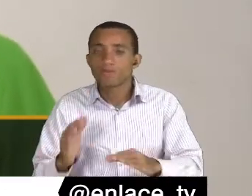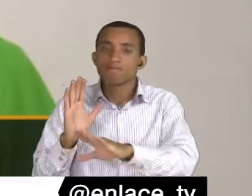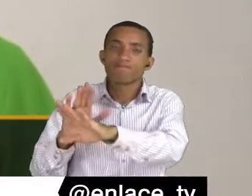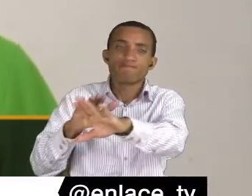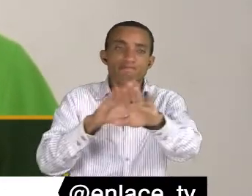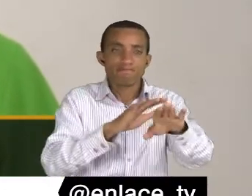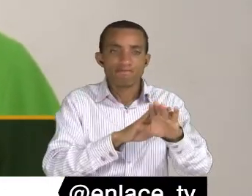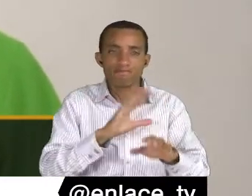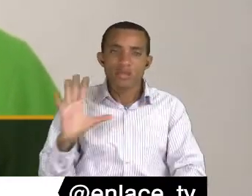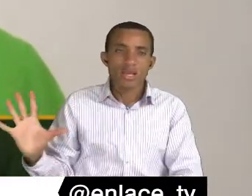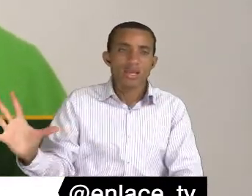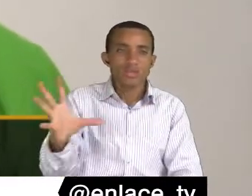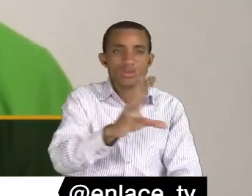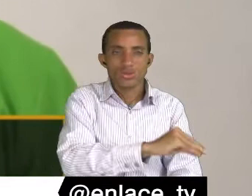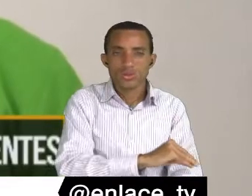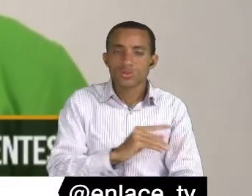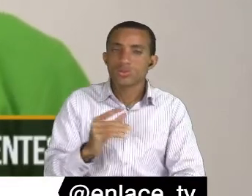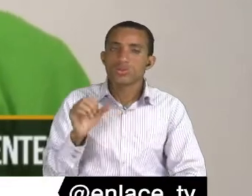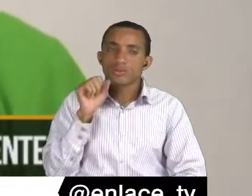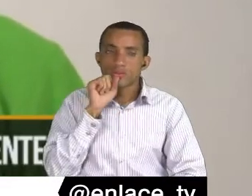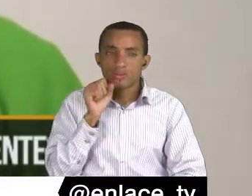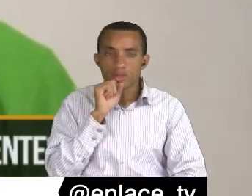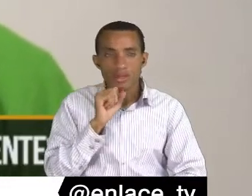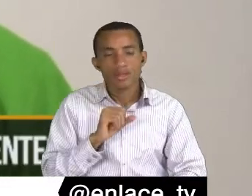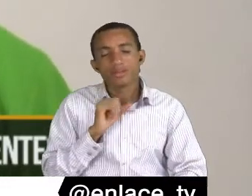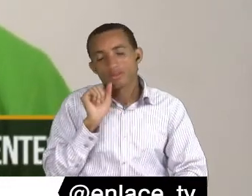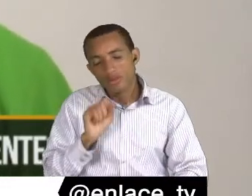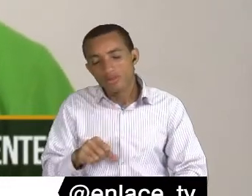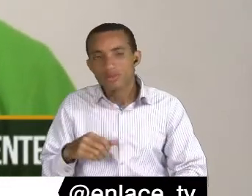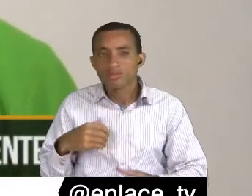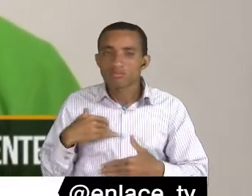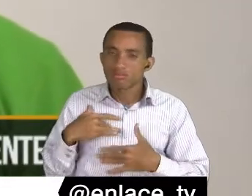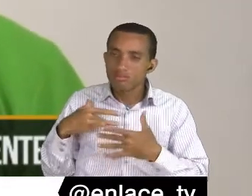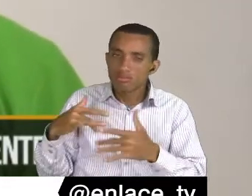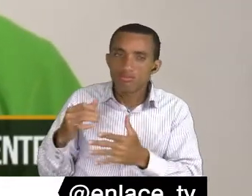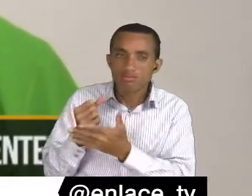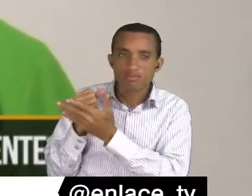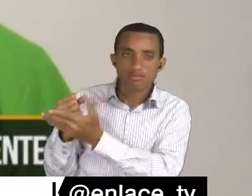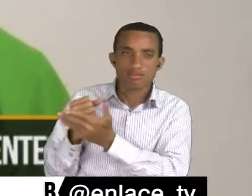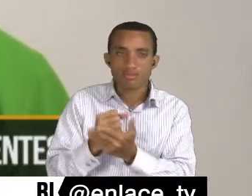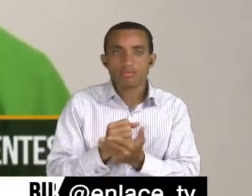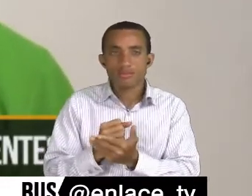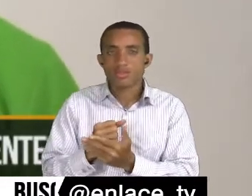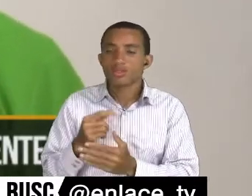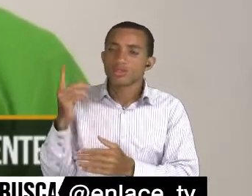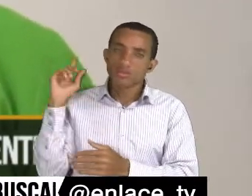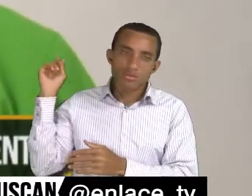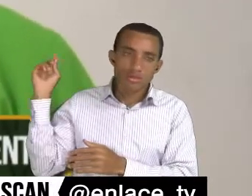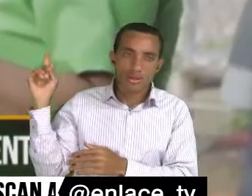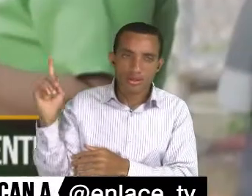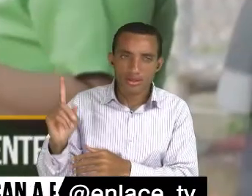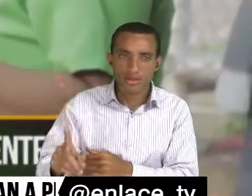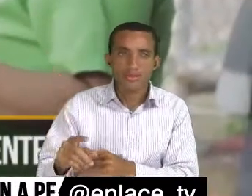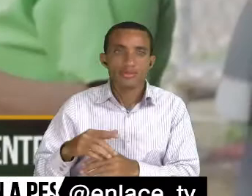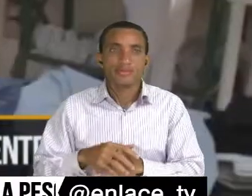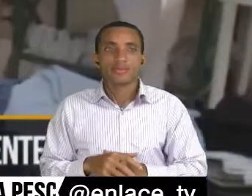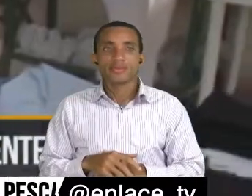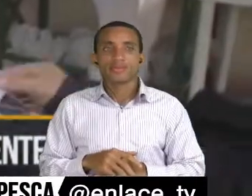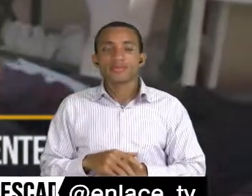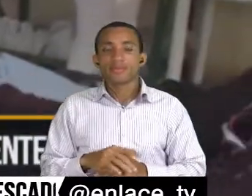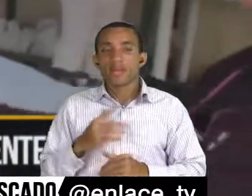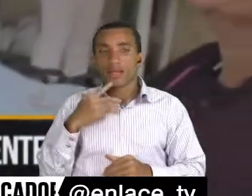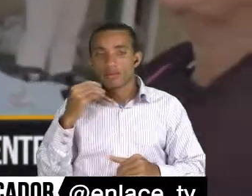la ciudadanía barranqueña de que nos sigan colaborando como lo han venido haciendo durante estos años atrás. Elementos de